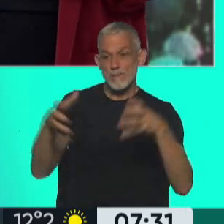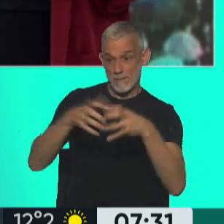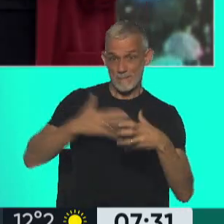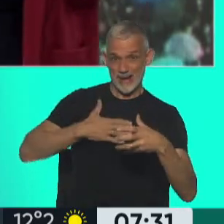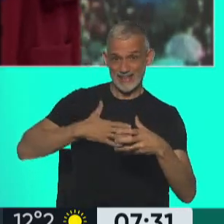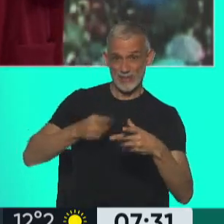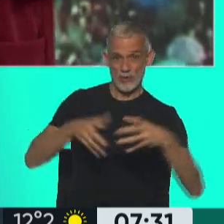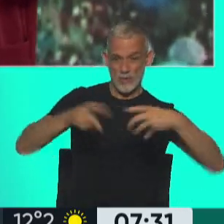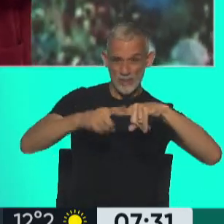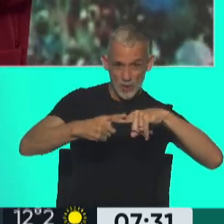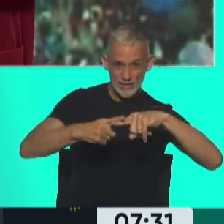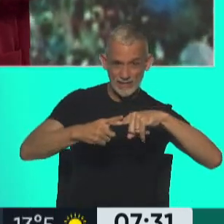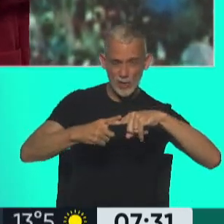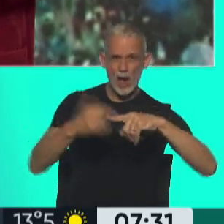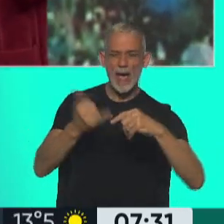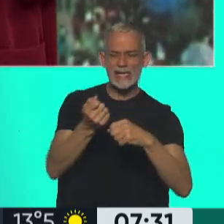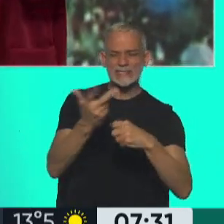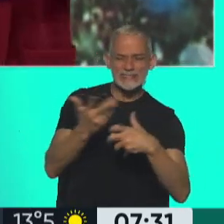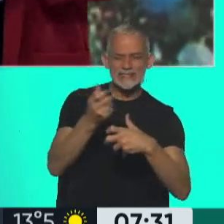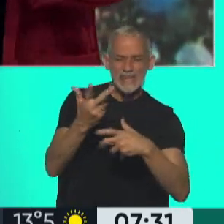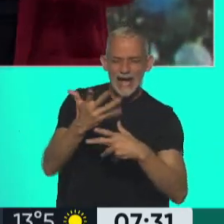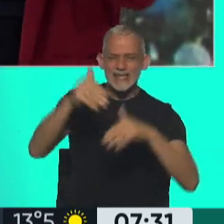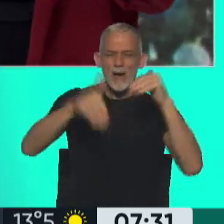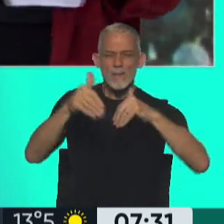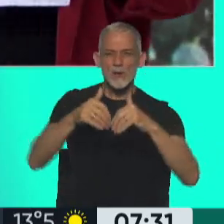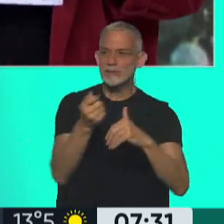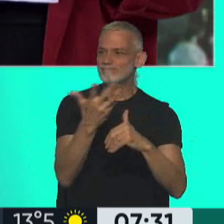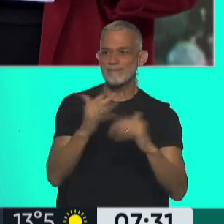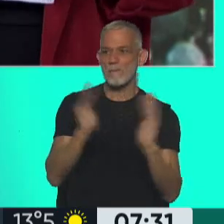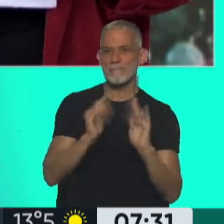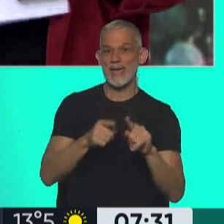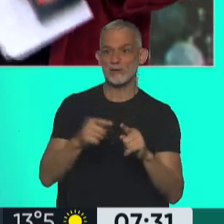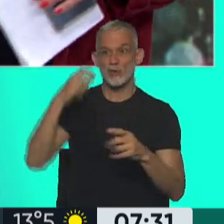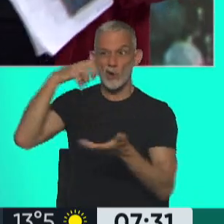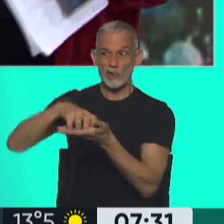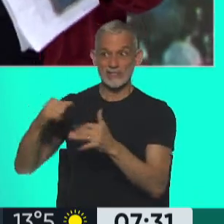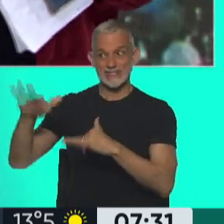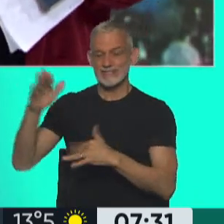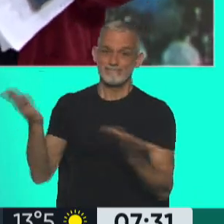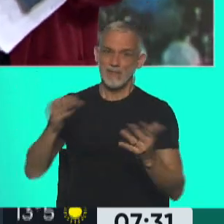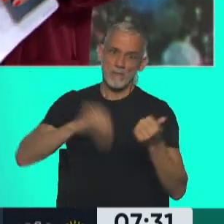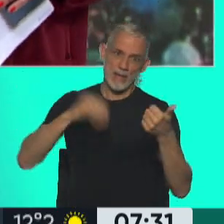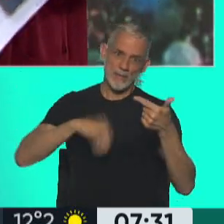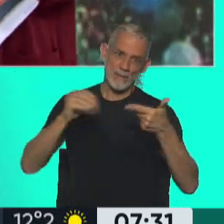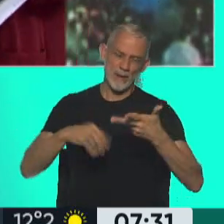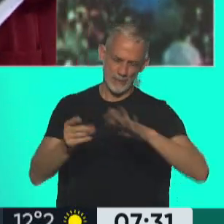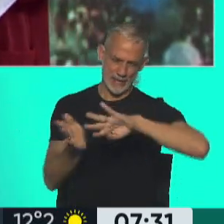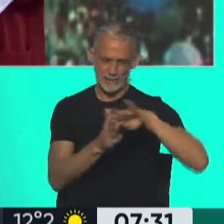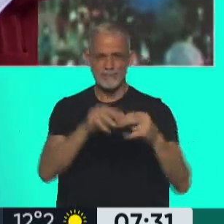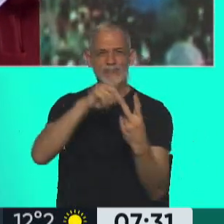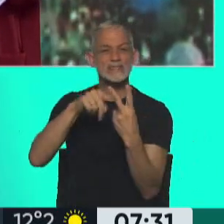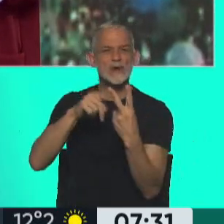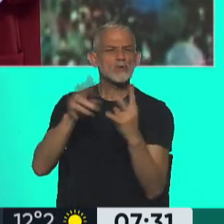Pacto Histórico, tiene ciertas dificultades en relación a los números que se manejan en el Congreso. Esto en primer lugar. Y en segundo